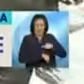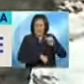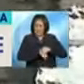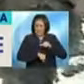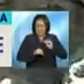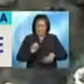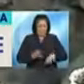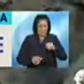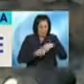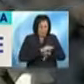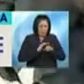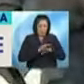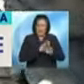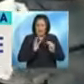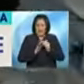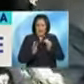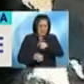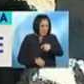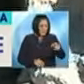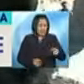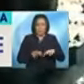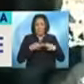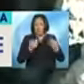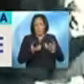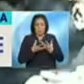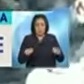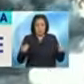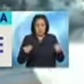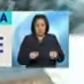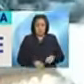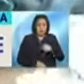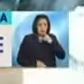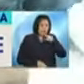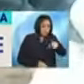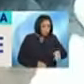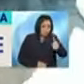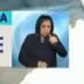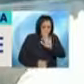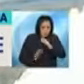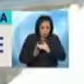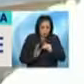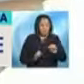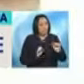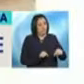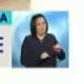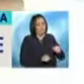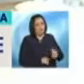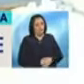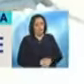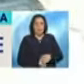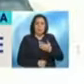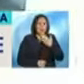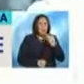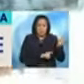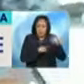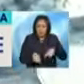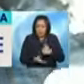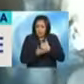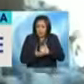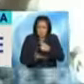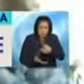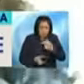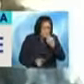está dentro de la casa. Esta familia lo ha perdido todo. Señora, ¿cómo está? ¿Usted es dueña de esta casa? Sí, señor. Ahora, ¿alguien ha venido a ayudarla